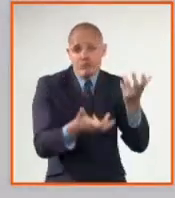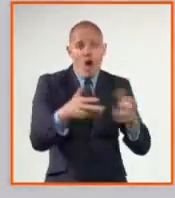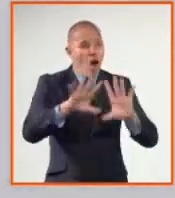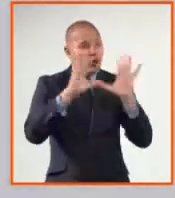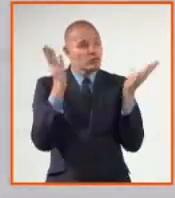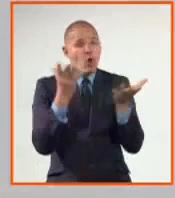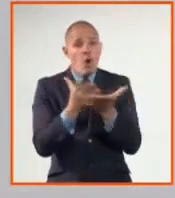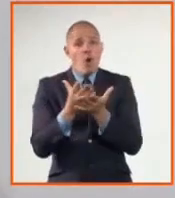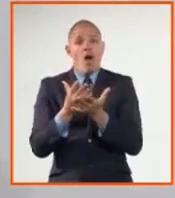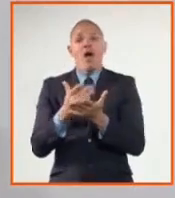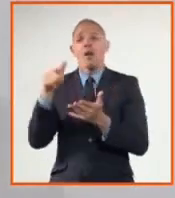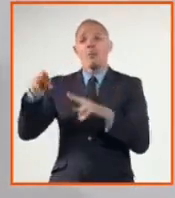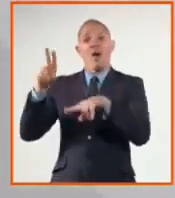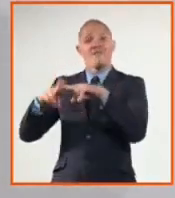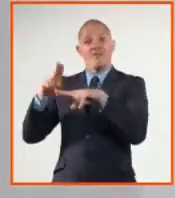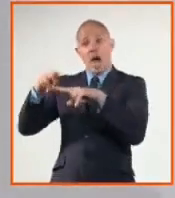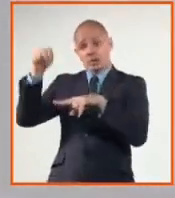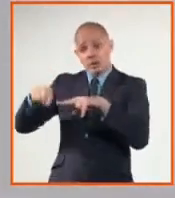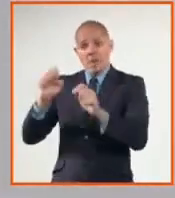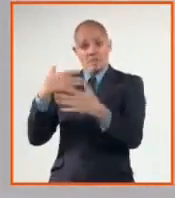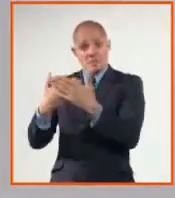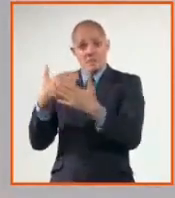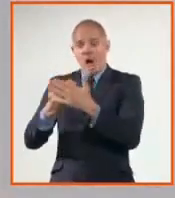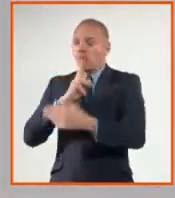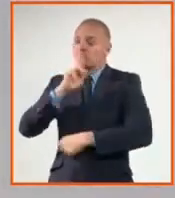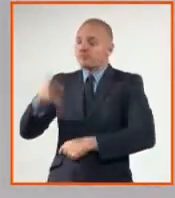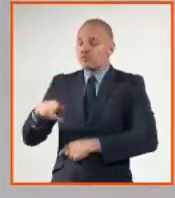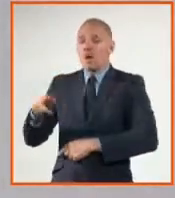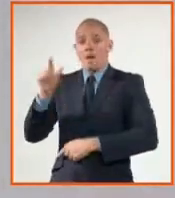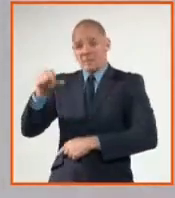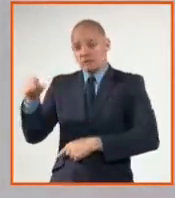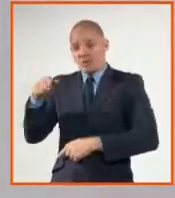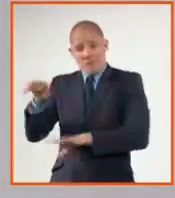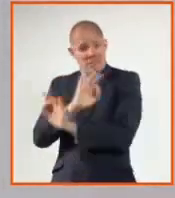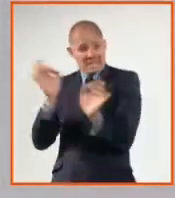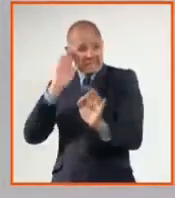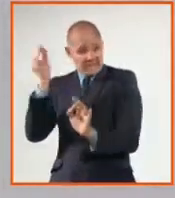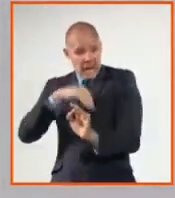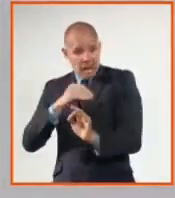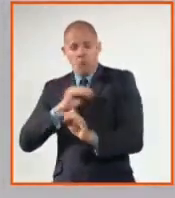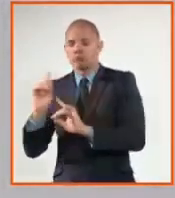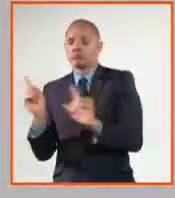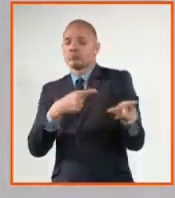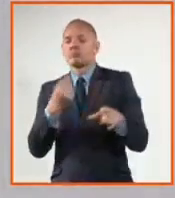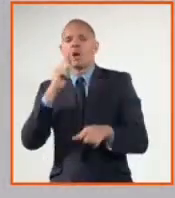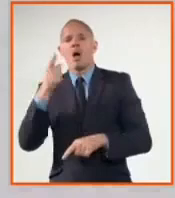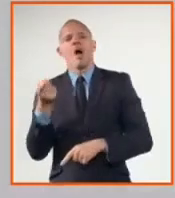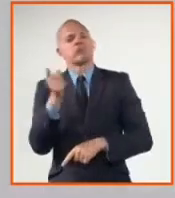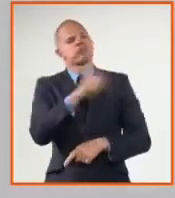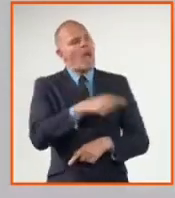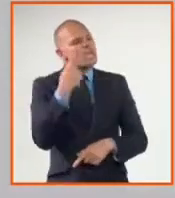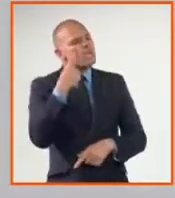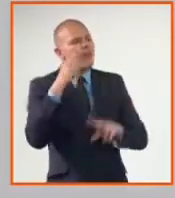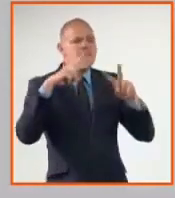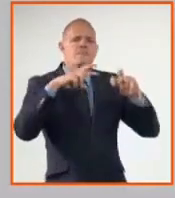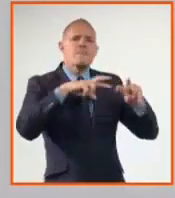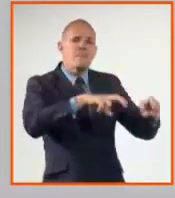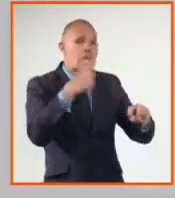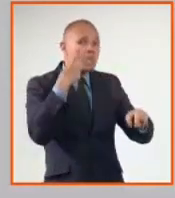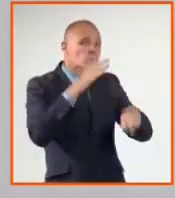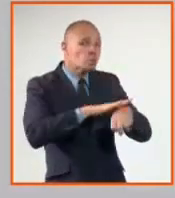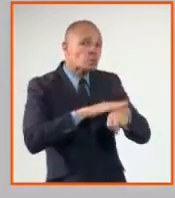que la originan y cuando se toman las medidas correctoras cuando una de estas condiciones lo ameritan en este en este momento